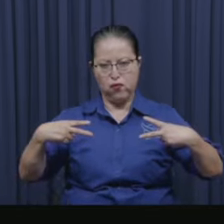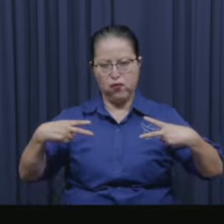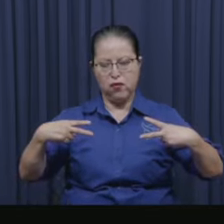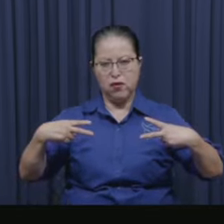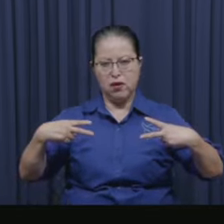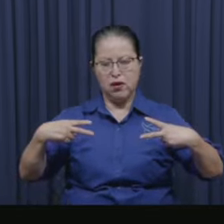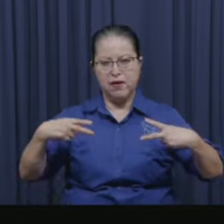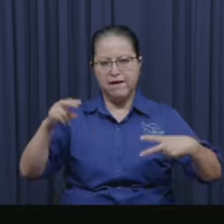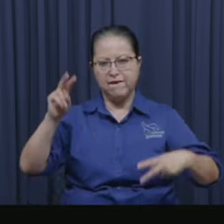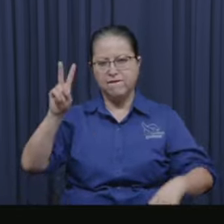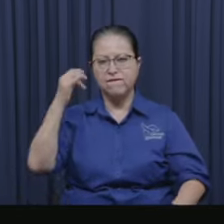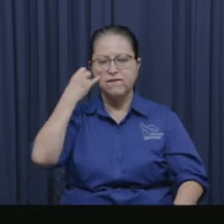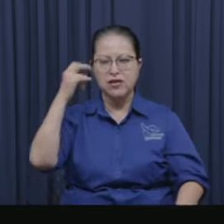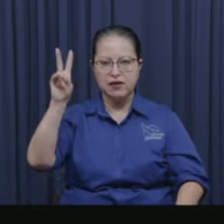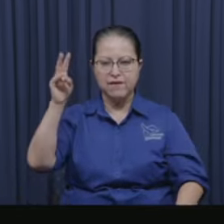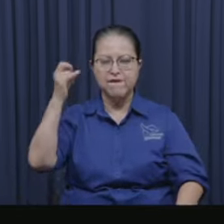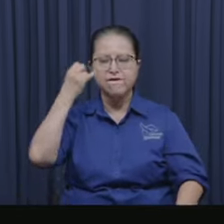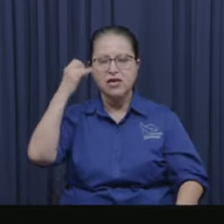los